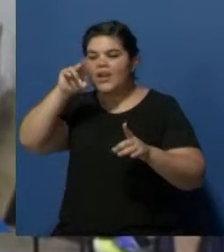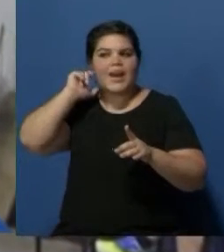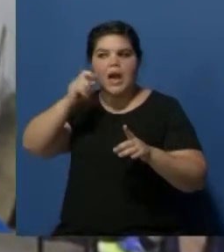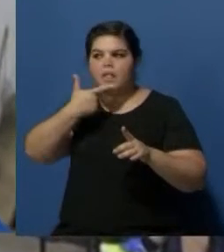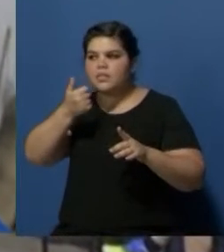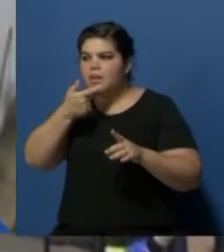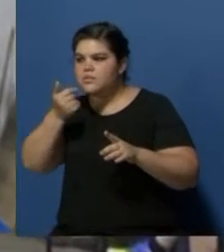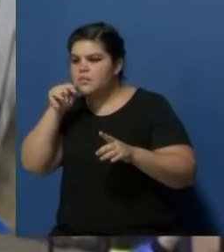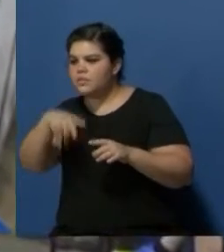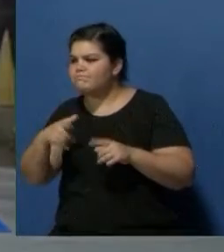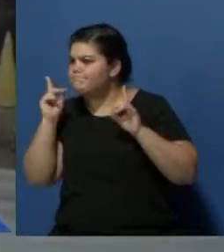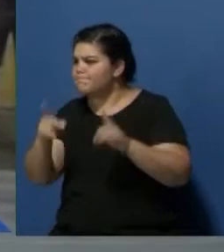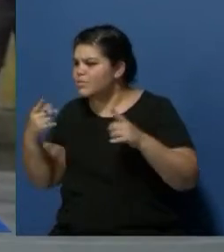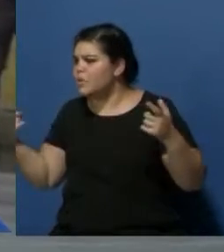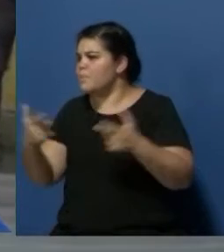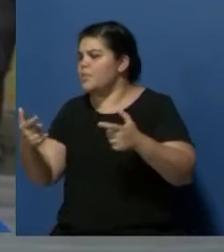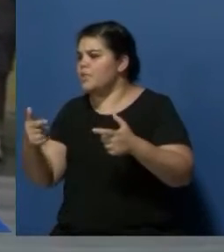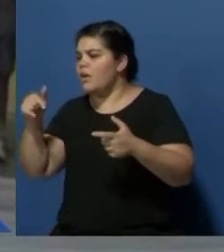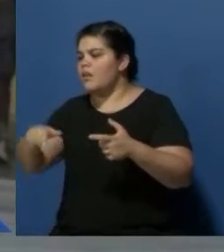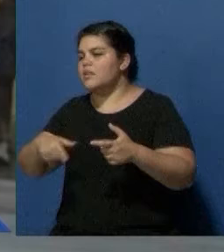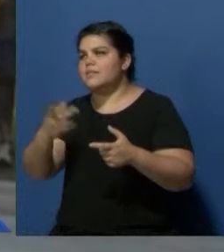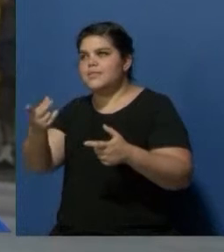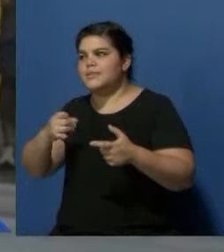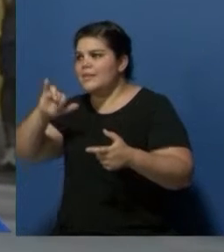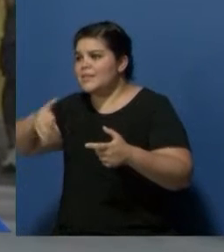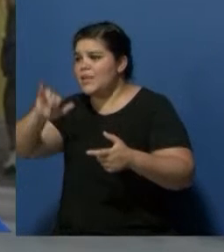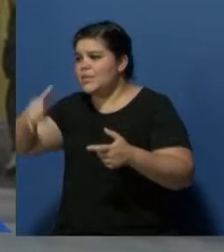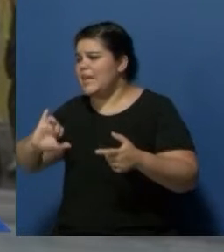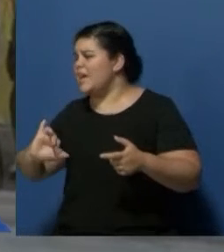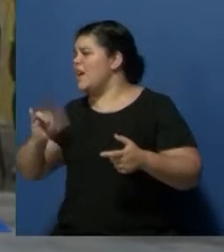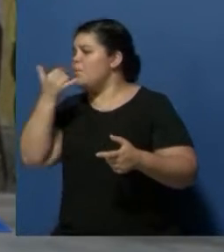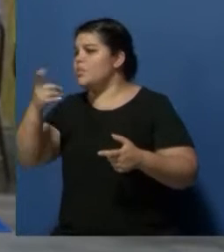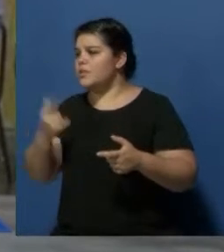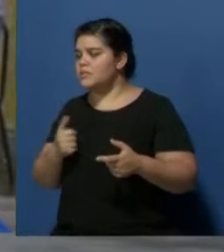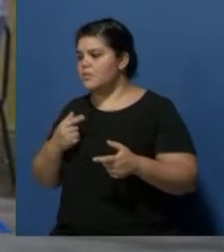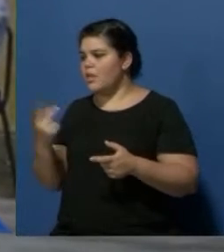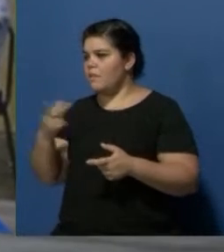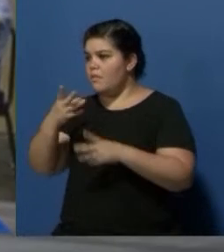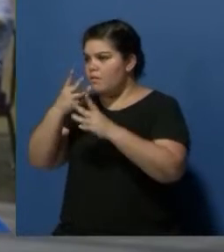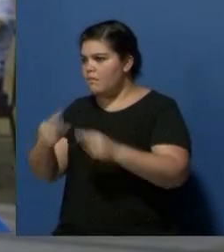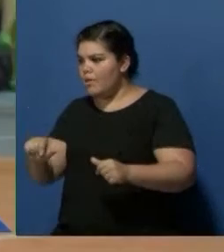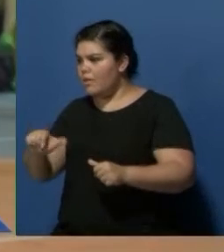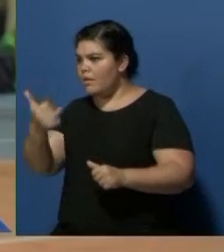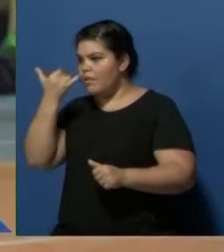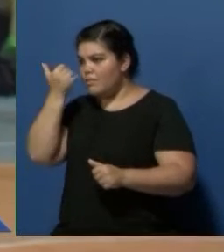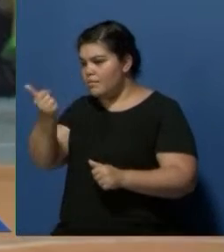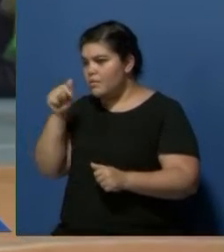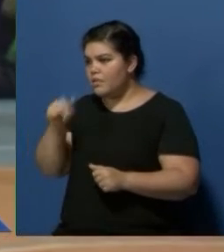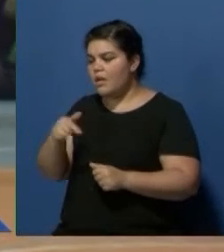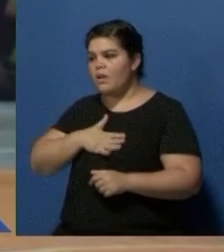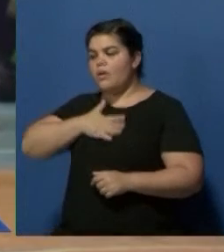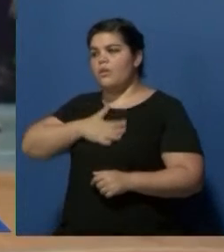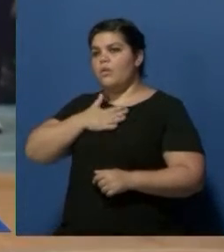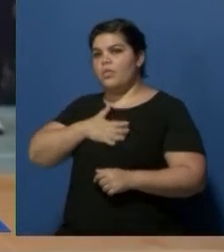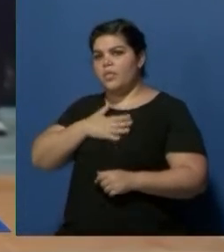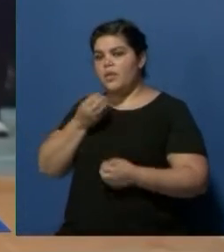dar. Y finalmente cuando terminó el partido nos pusimos los dos ahí muy contentos, muy emocionados por el